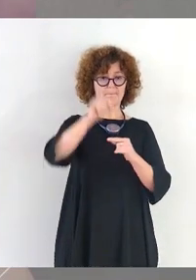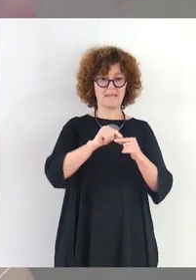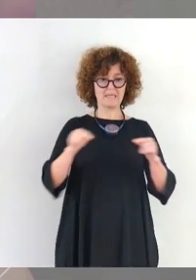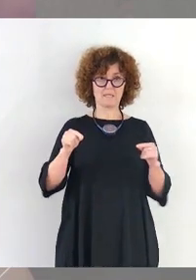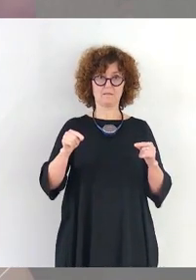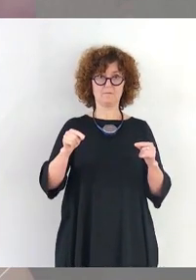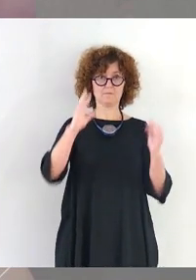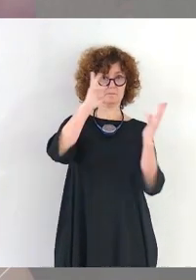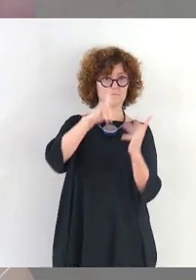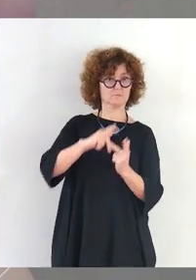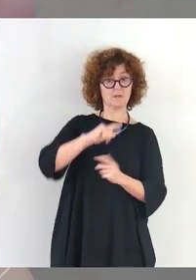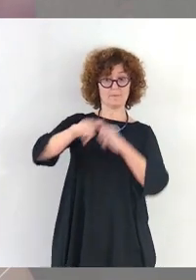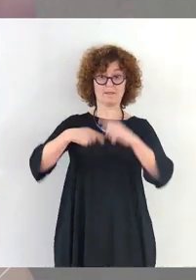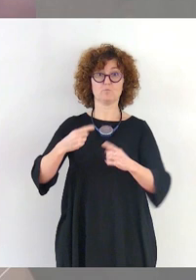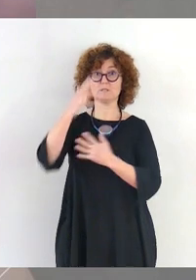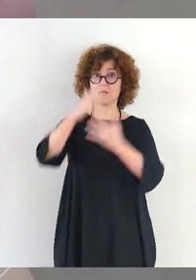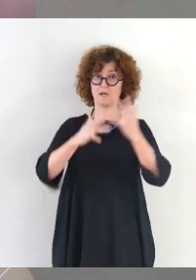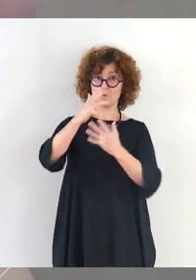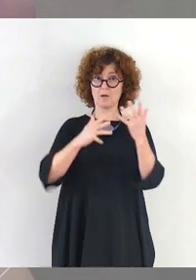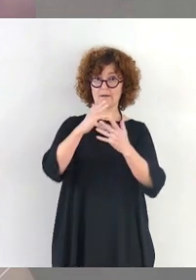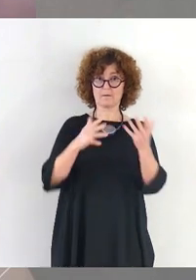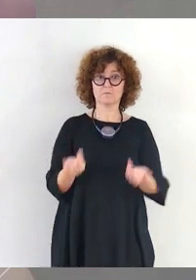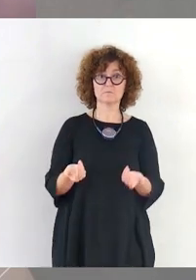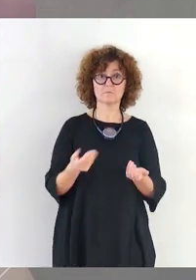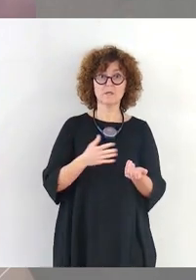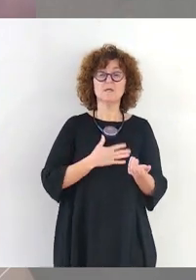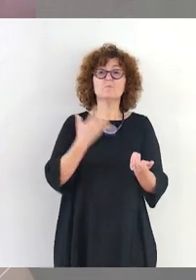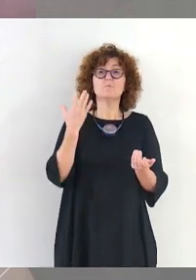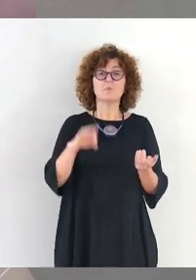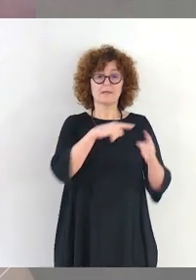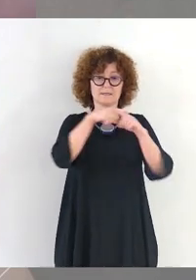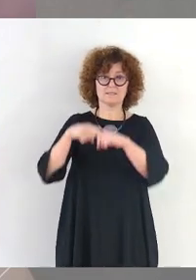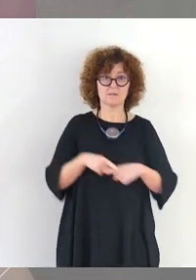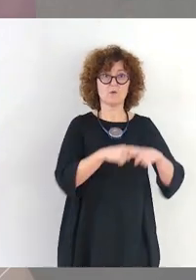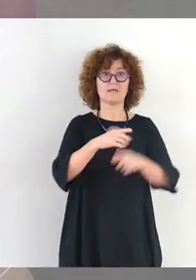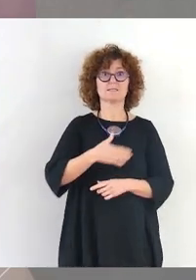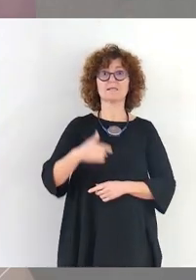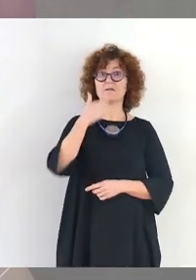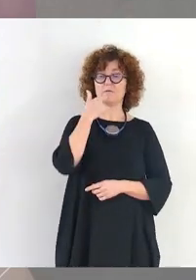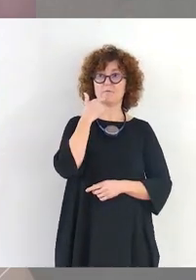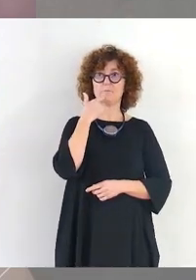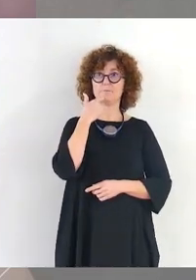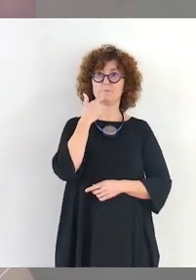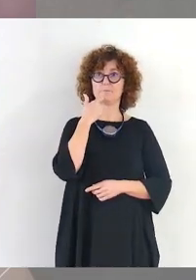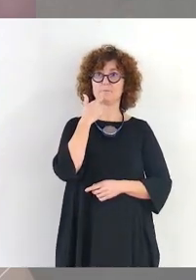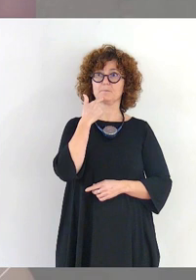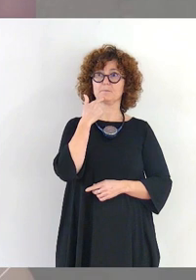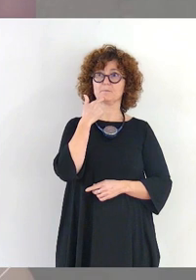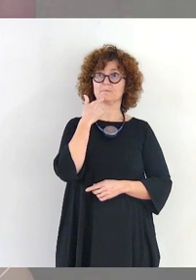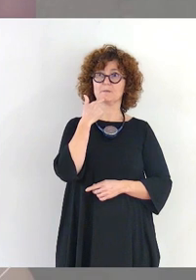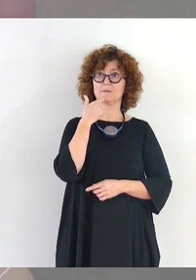primer lugar para luego poder calcular o para poder o para poder distribuirlas es decir porque es que si no nos nos